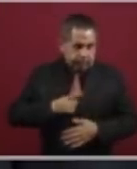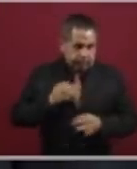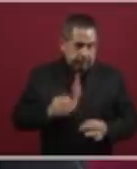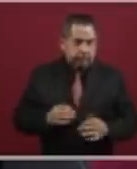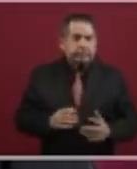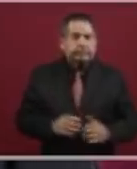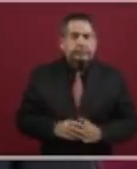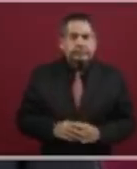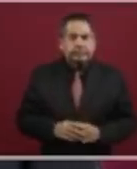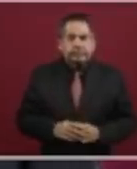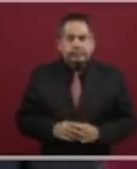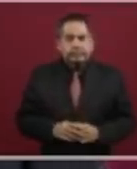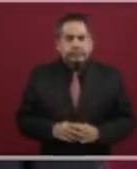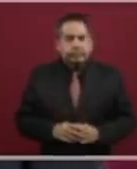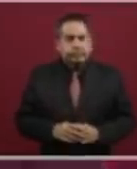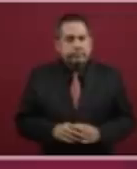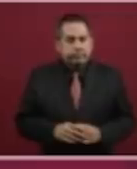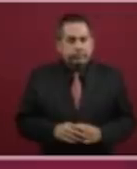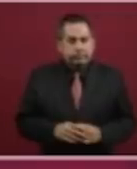uno